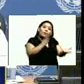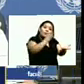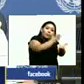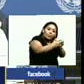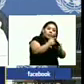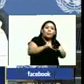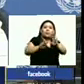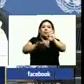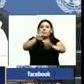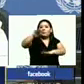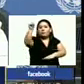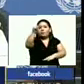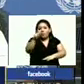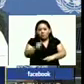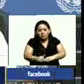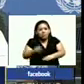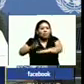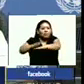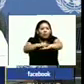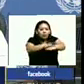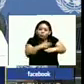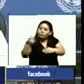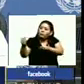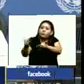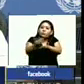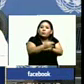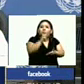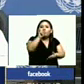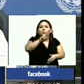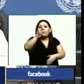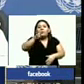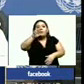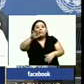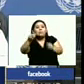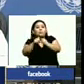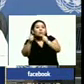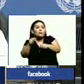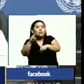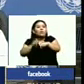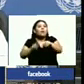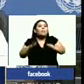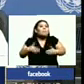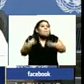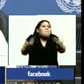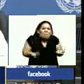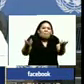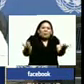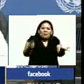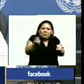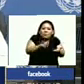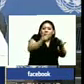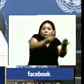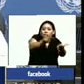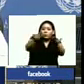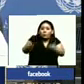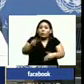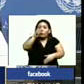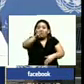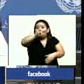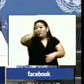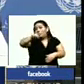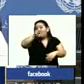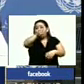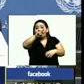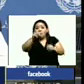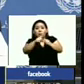Se lanzó el 14 de agosto Y hace un llamado A recaudar 223 millones de dólares Para proporcionar Asistencia humanitaria A 2 millones 600